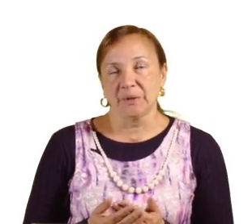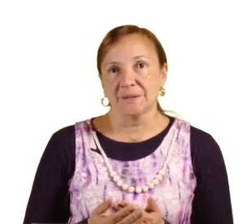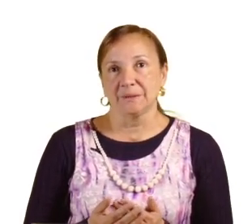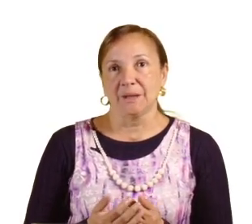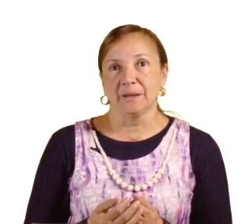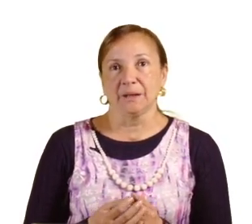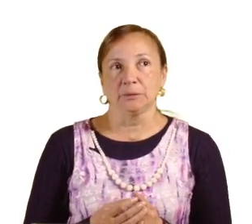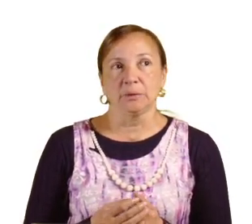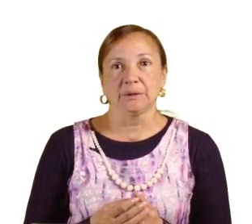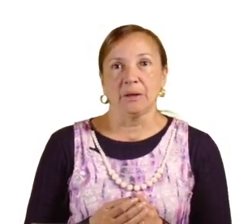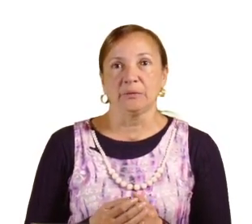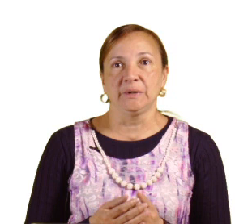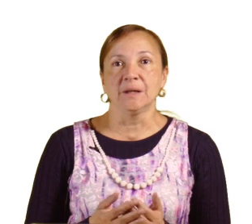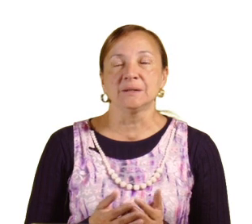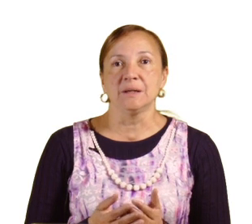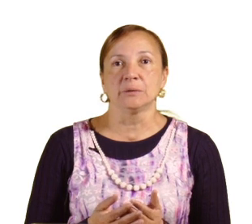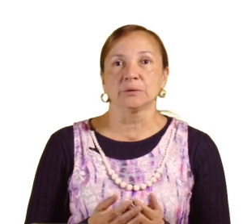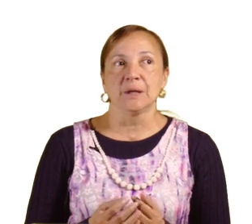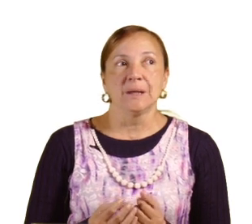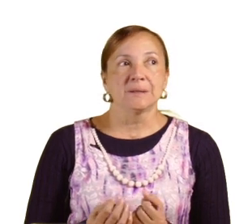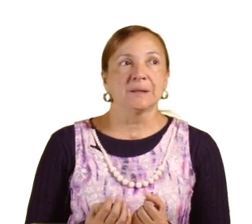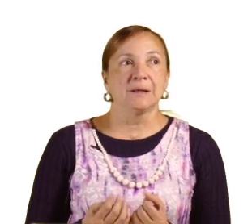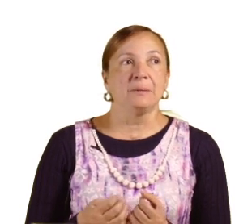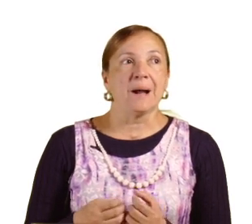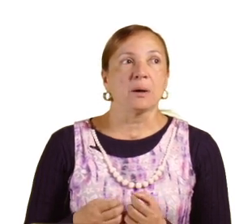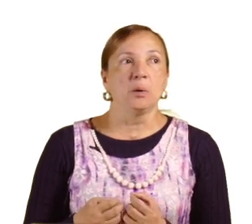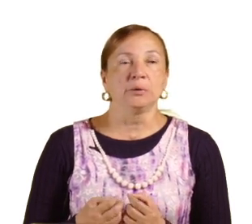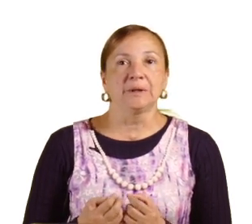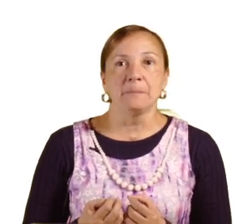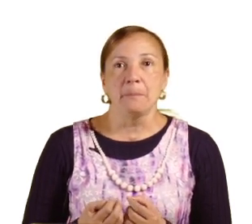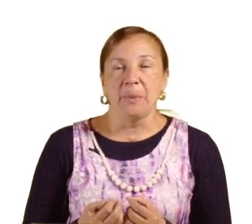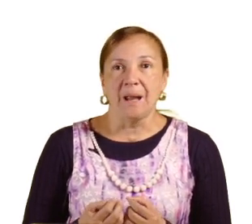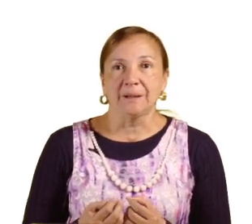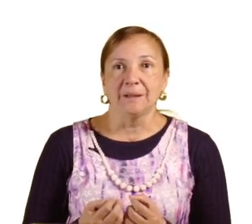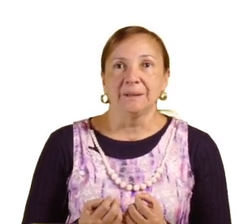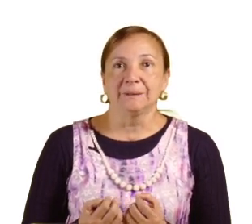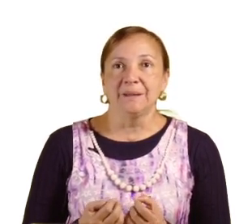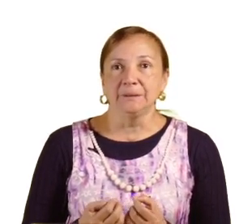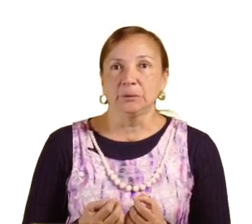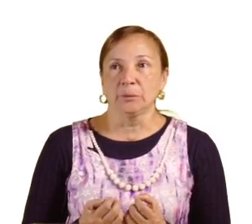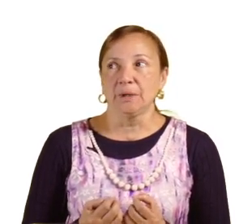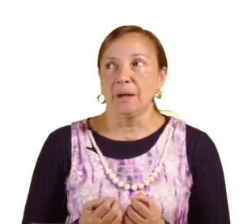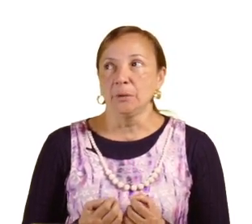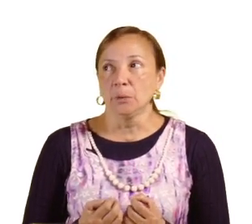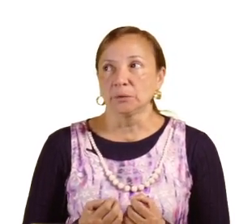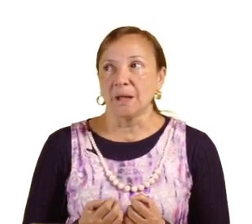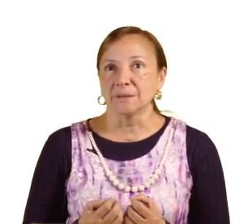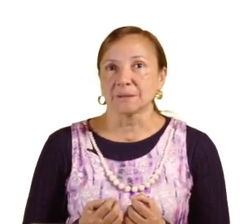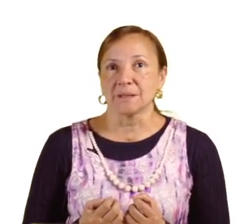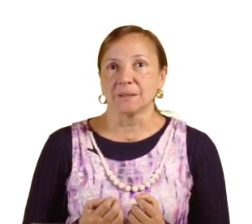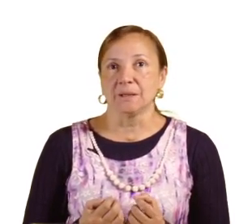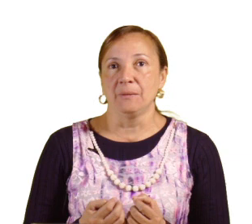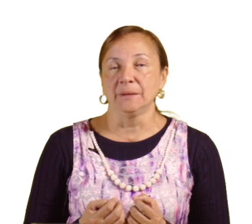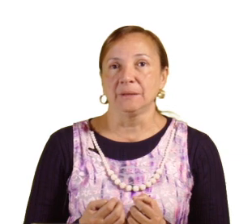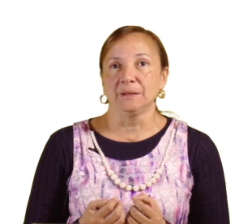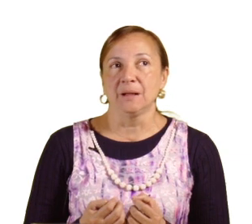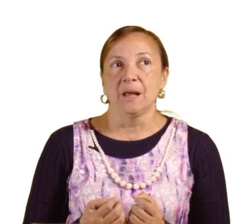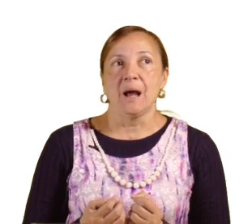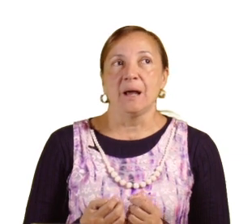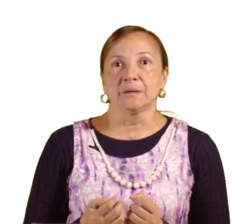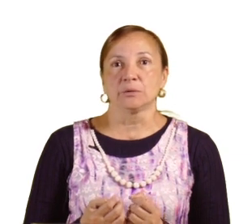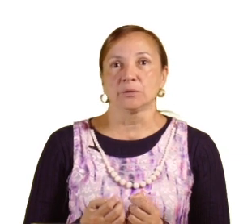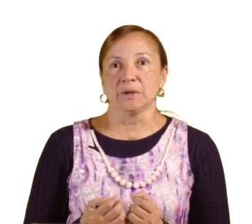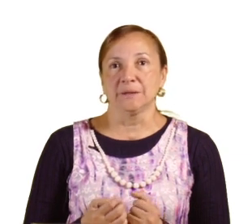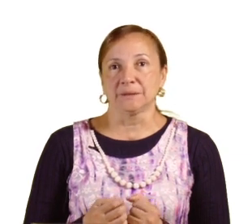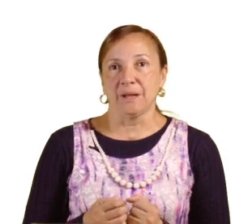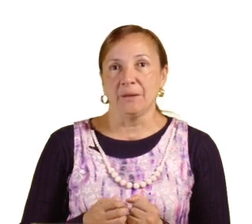pueda representar en estos estados financieros se deba contemplar dentro de las notas que se levanten